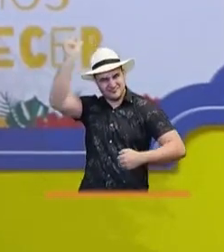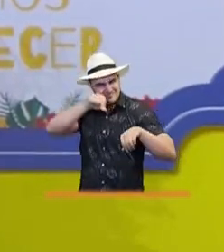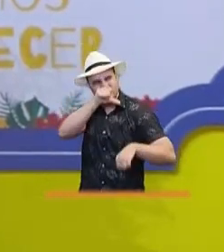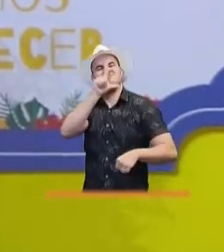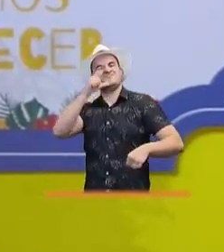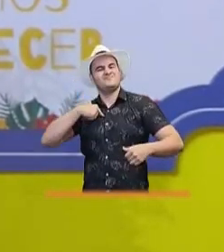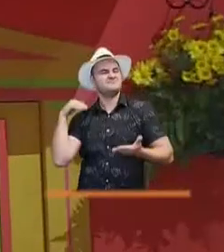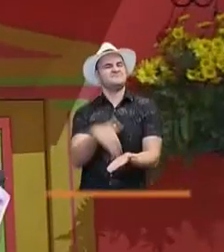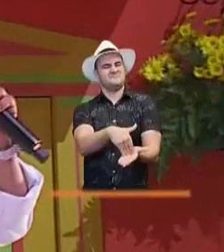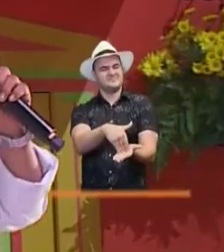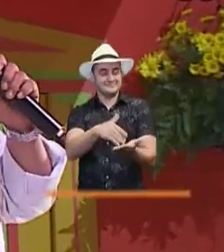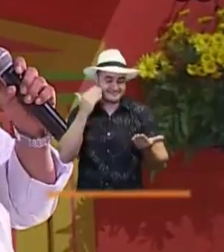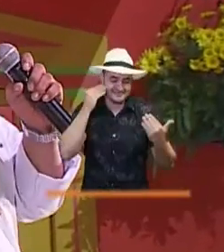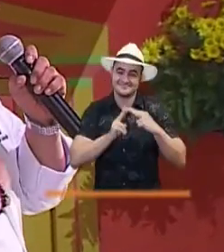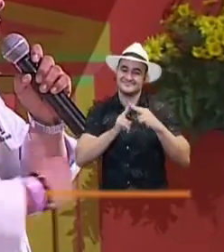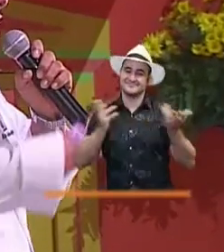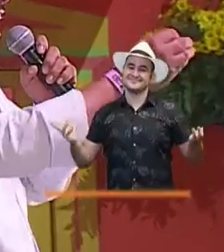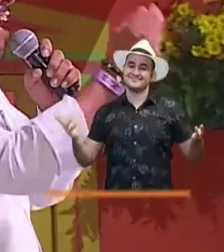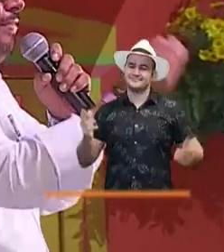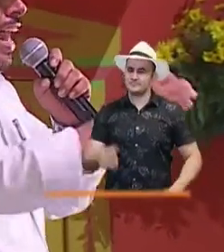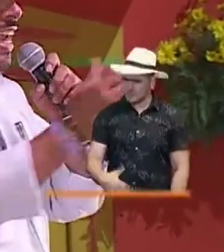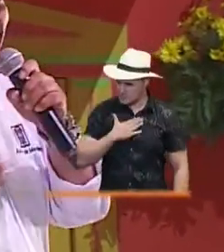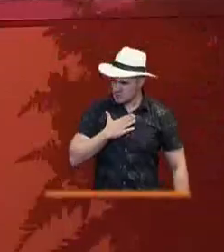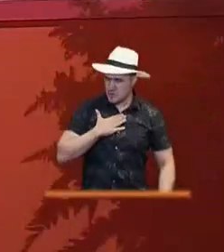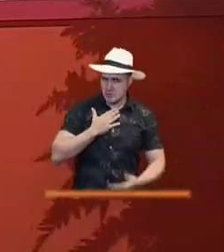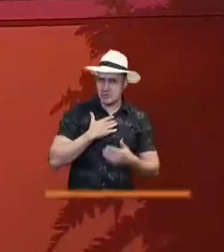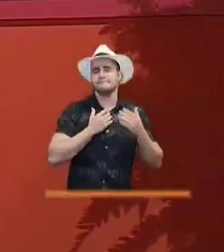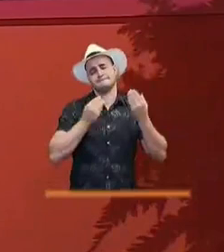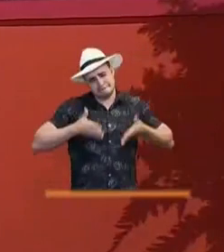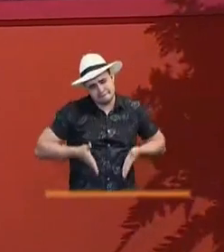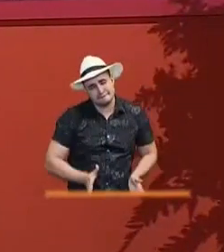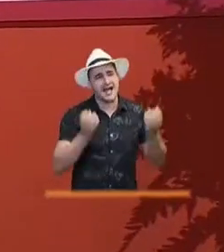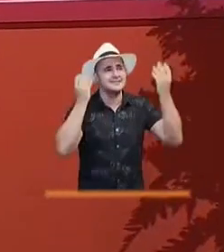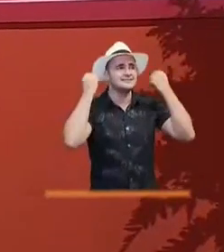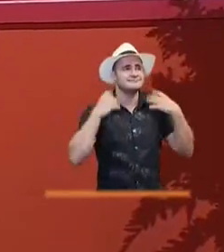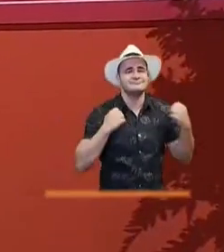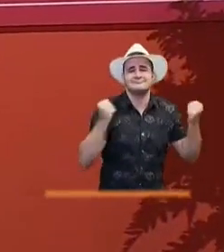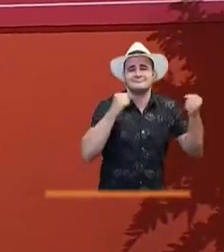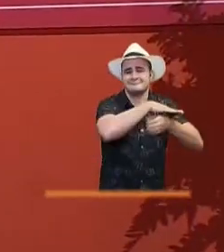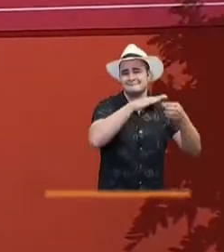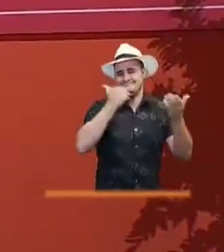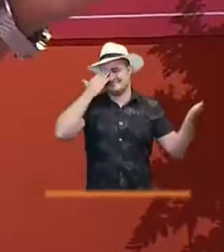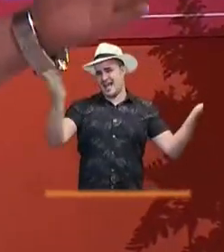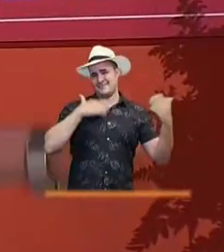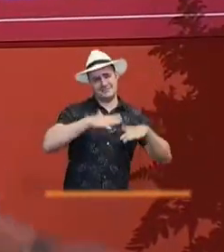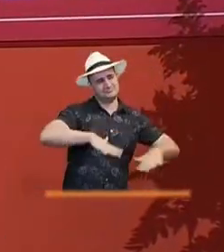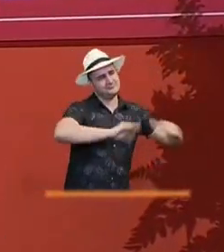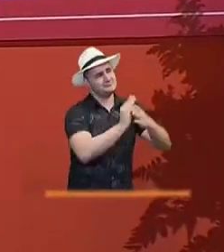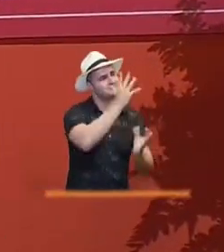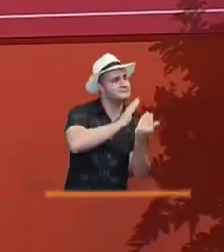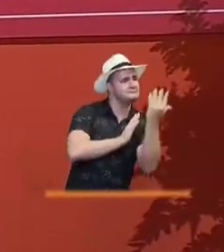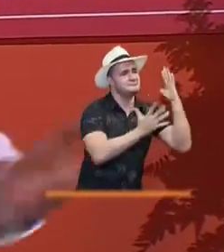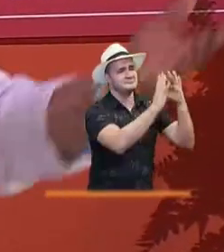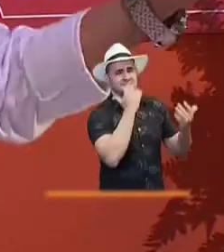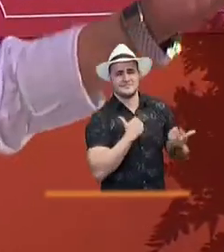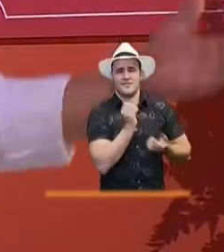cualquier gallera. Yo vengo de Santa Elena, en donde hay floricultores